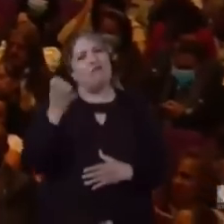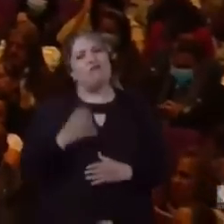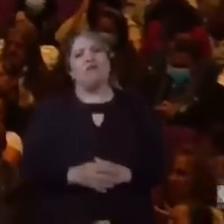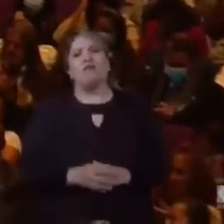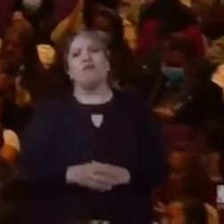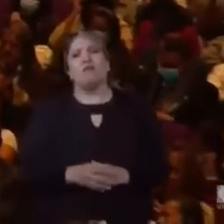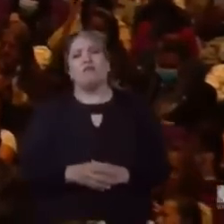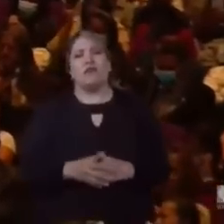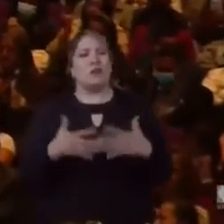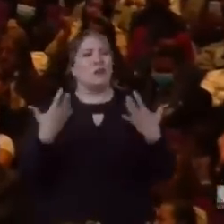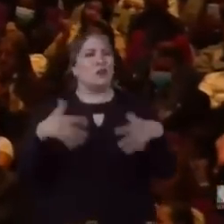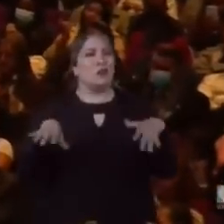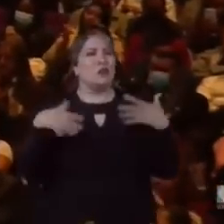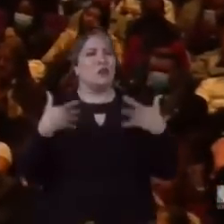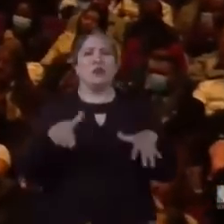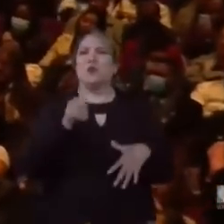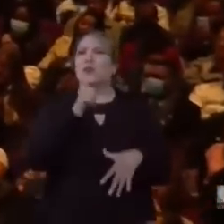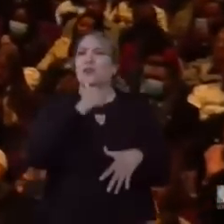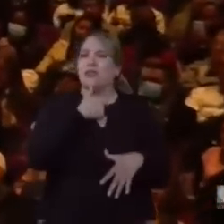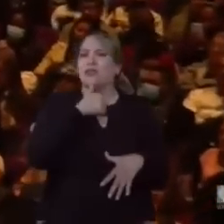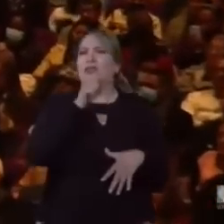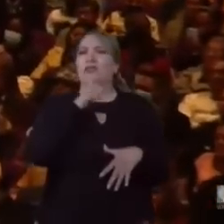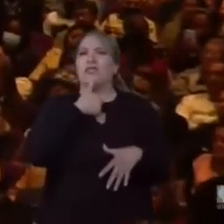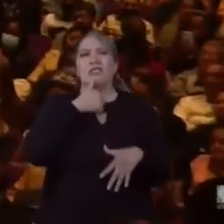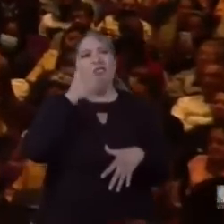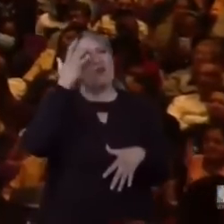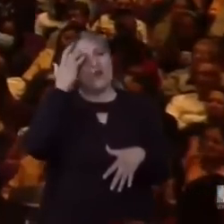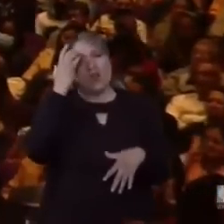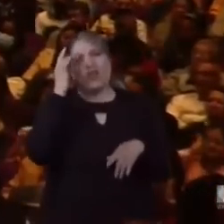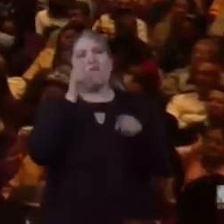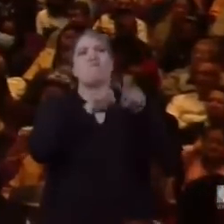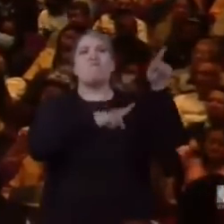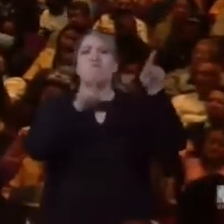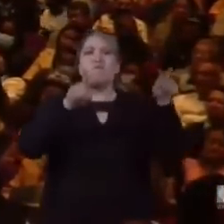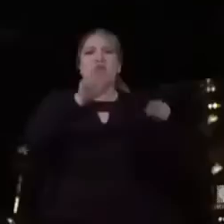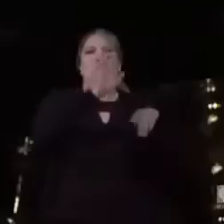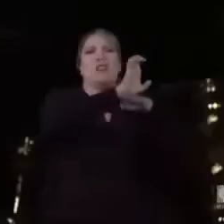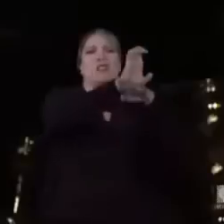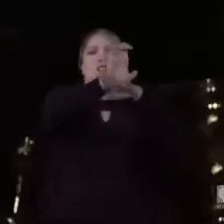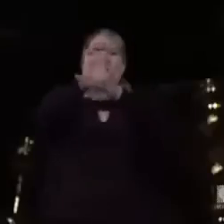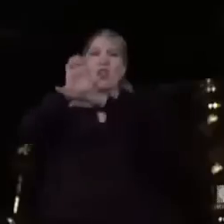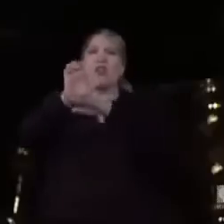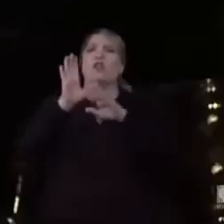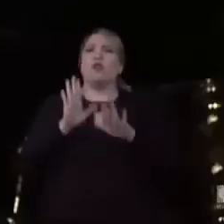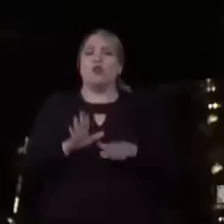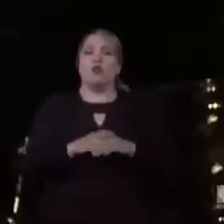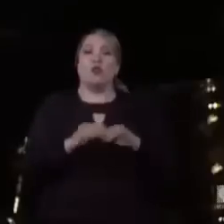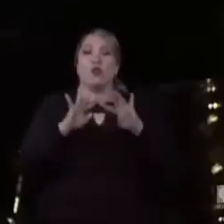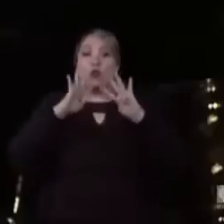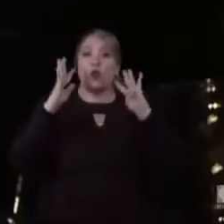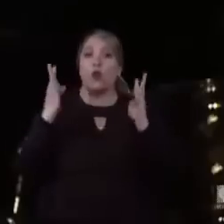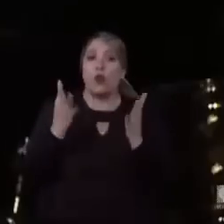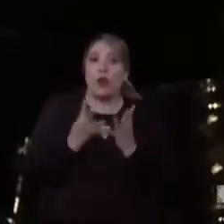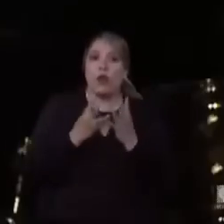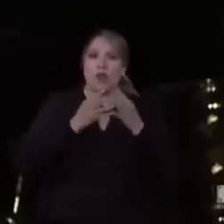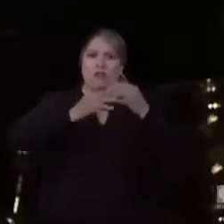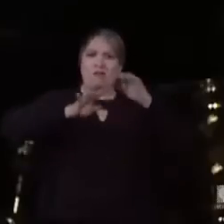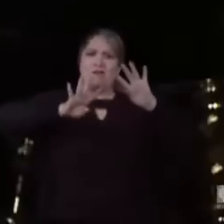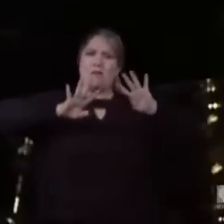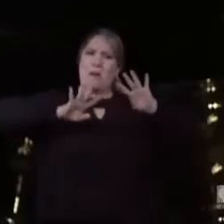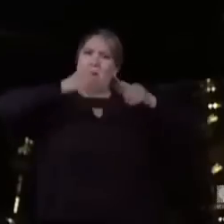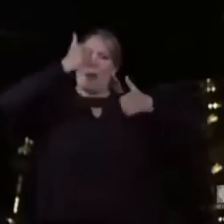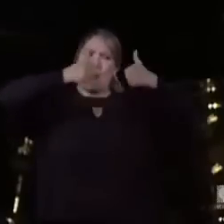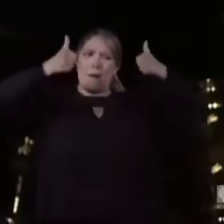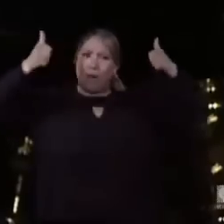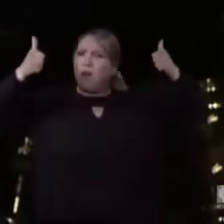¿Por qué se llegó a tanta barbaridad? ¿Por qué las otras instancias del Estado, el Congreso, las altas